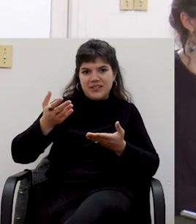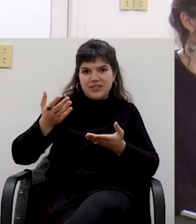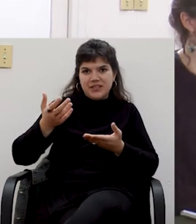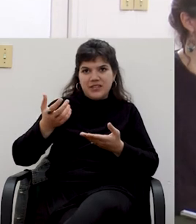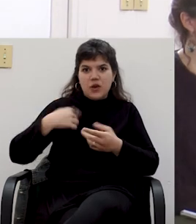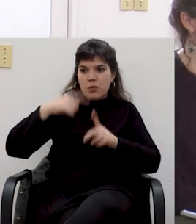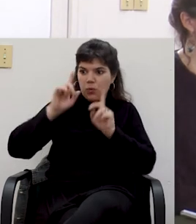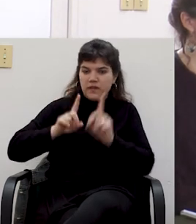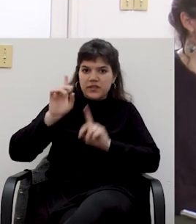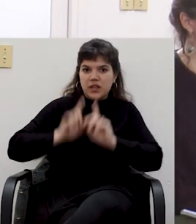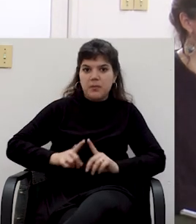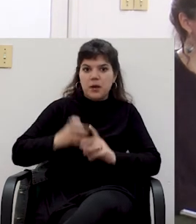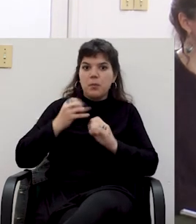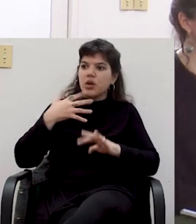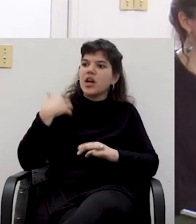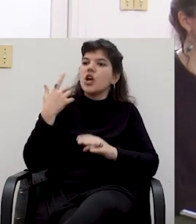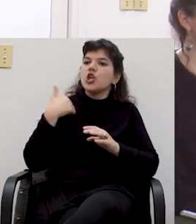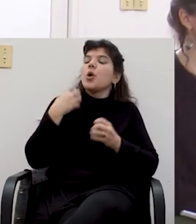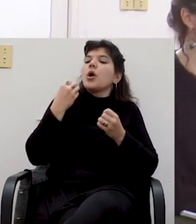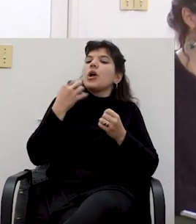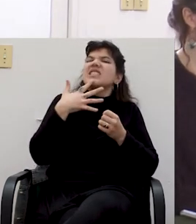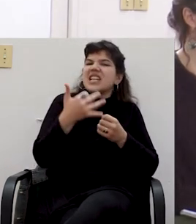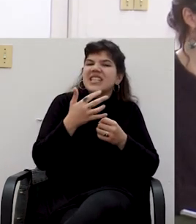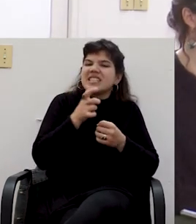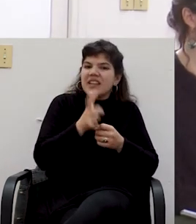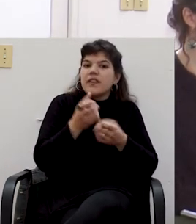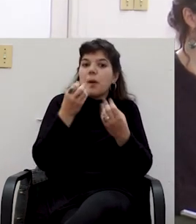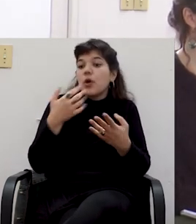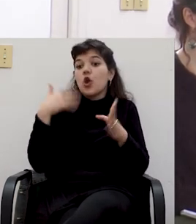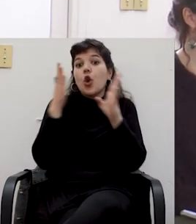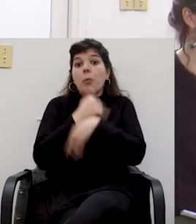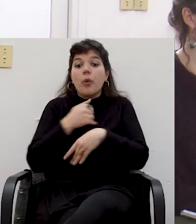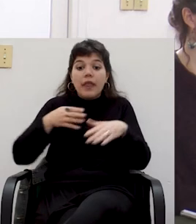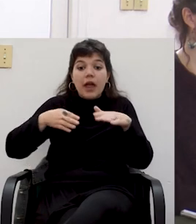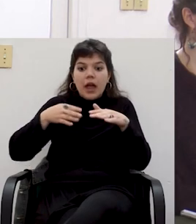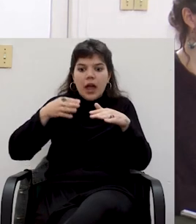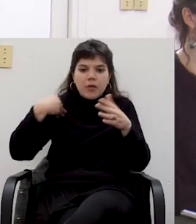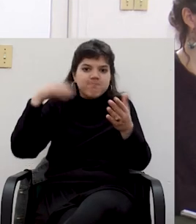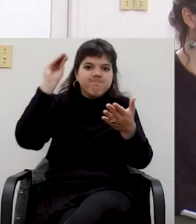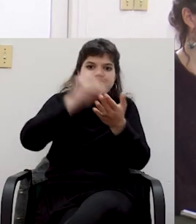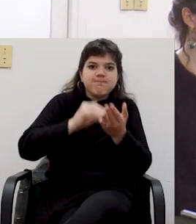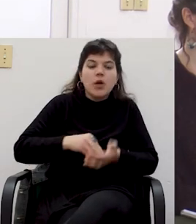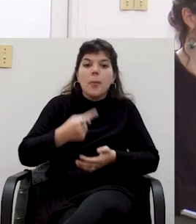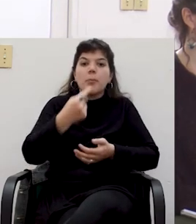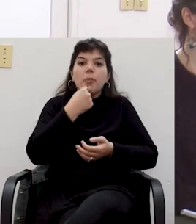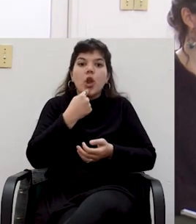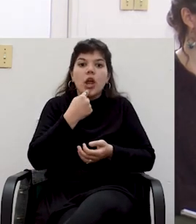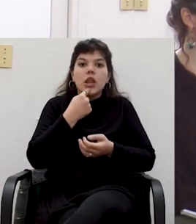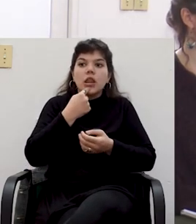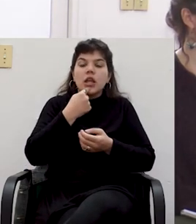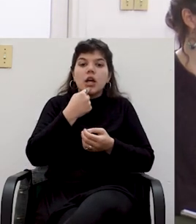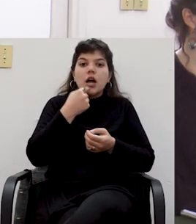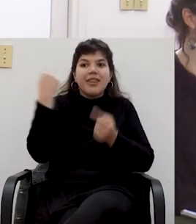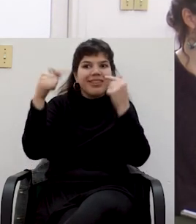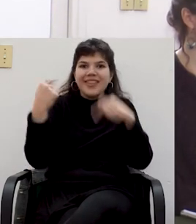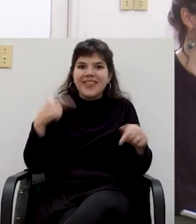En el sentido de que no estamos pudiendo incorporar políticas transversales